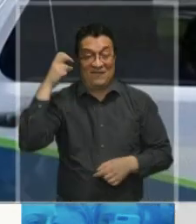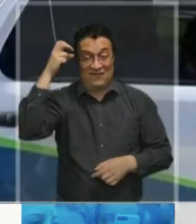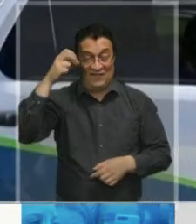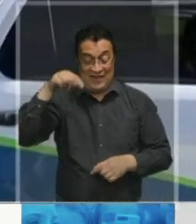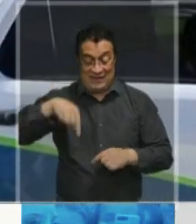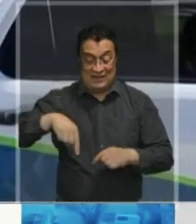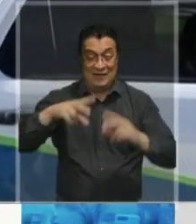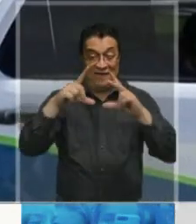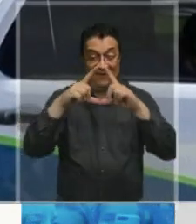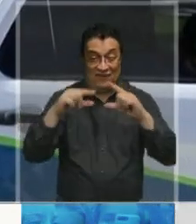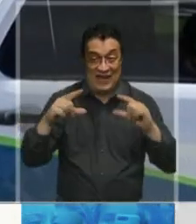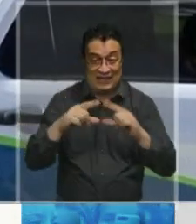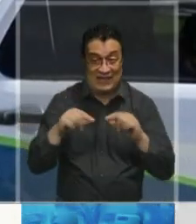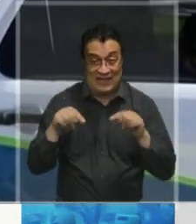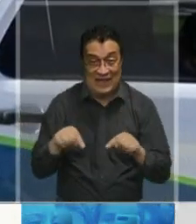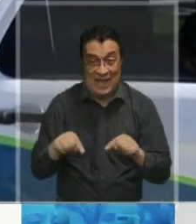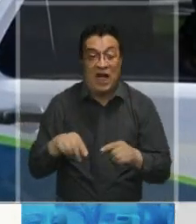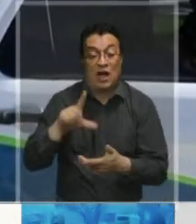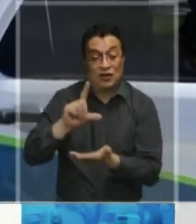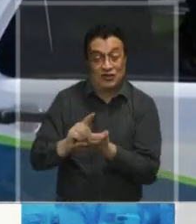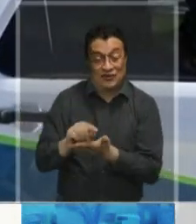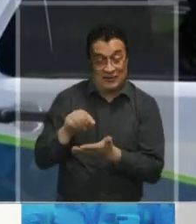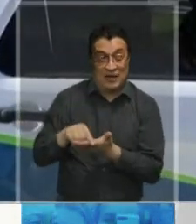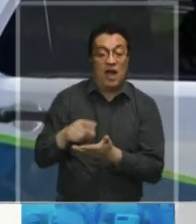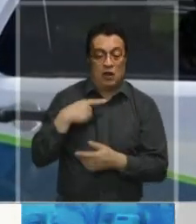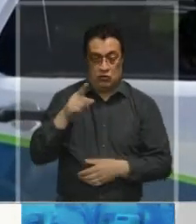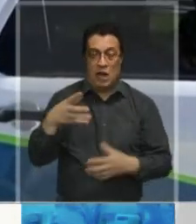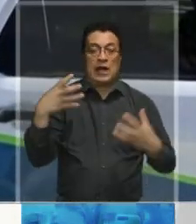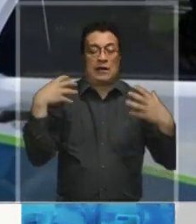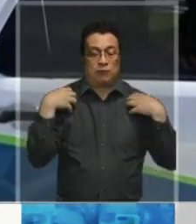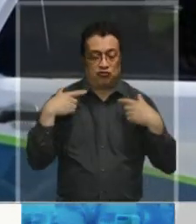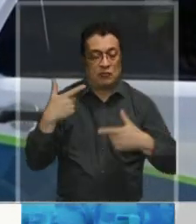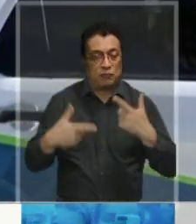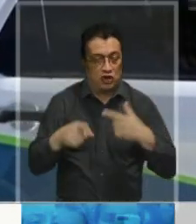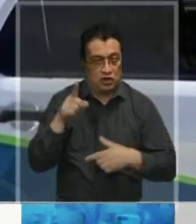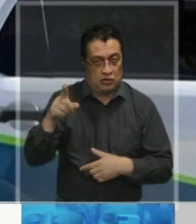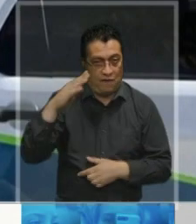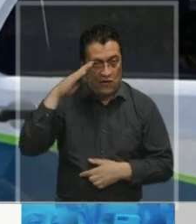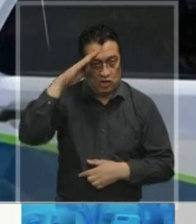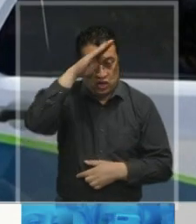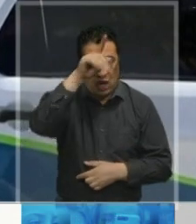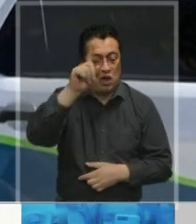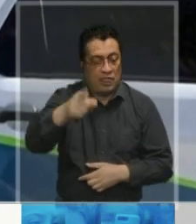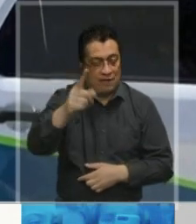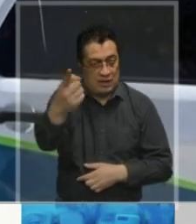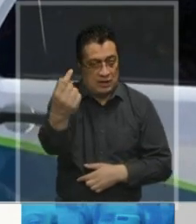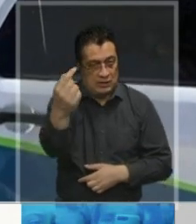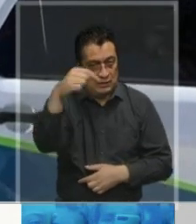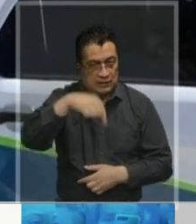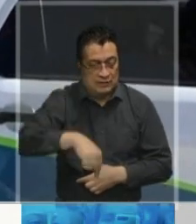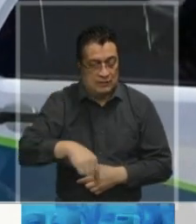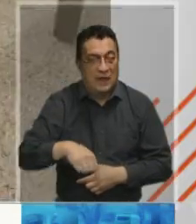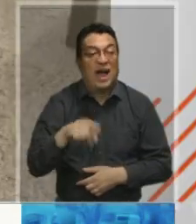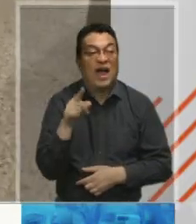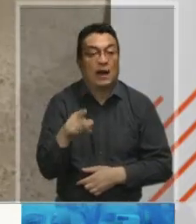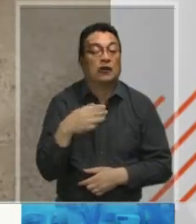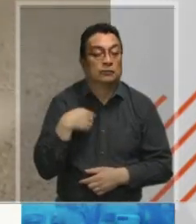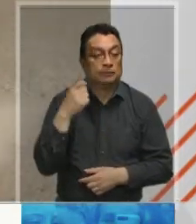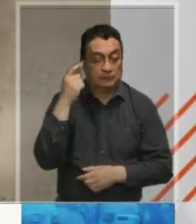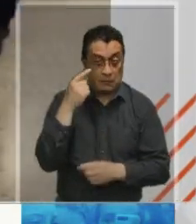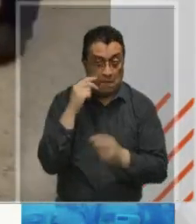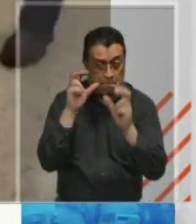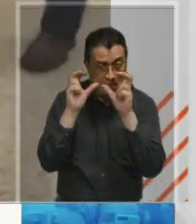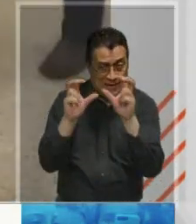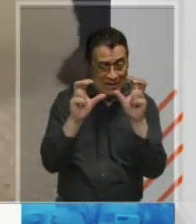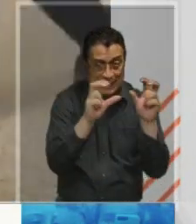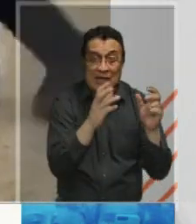el ministro de Justicia, ha dicho que Bolsonaro al menos tiene una responsabilidad política por todo lo que está ocurriendo. Y Carlos, entiendo, porque nosotros estamos muy pendientes de lo que ocurre